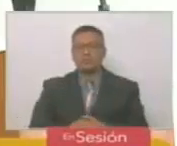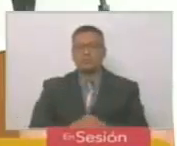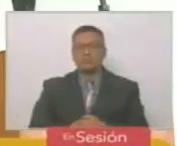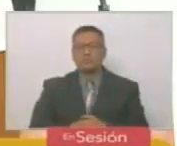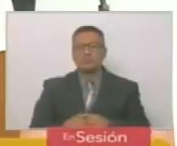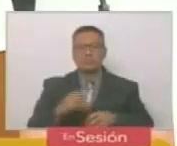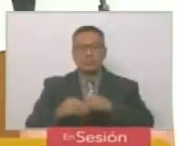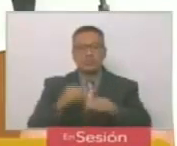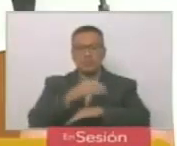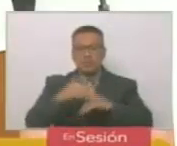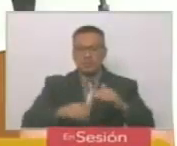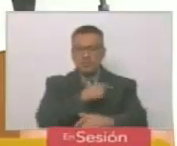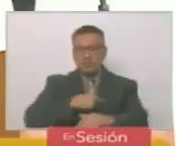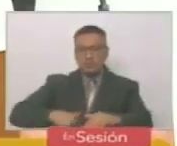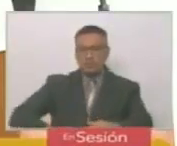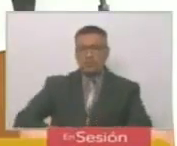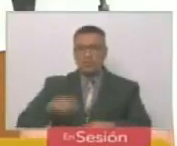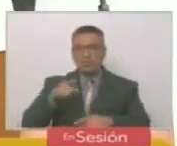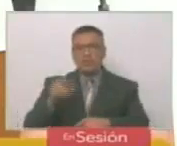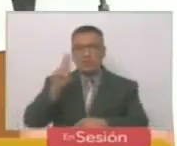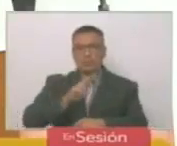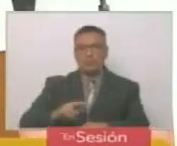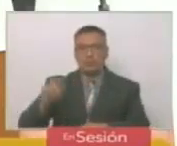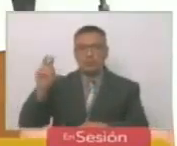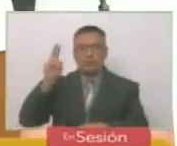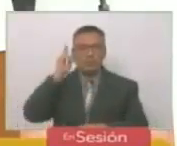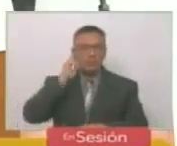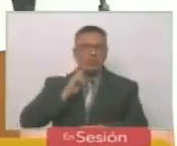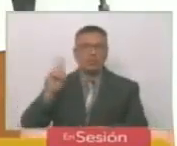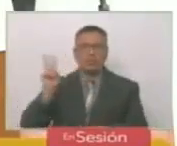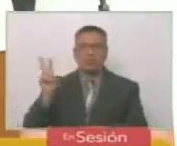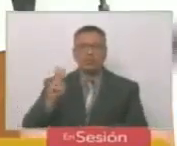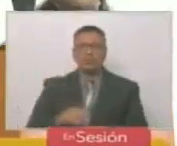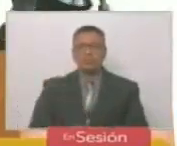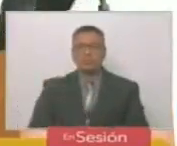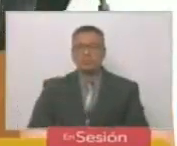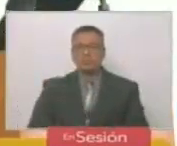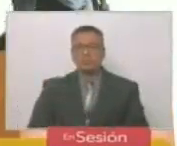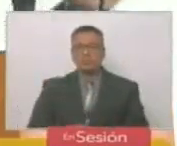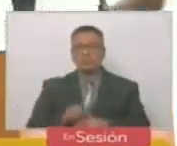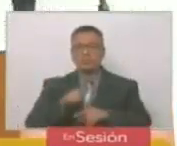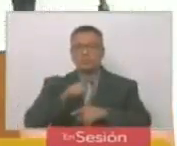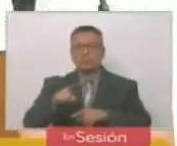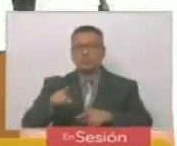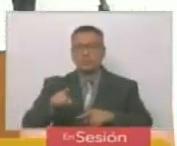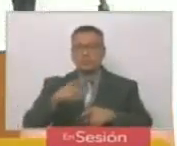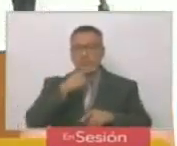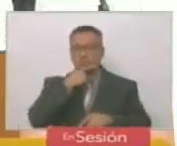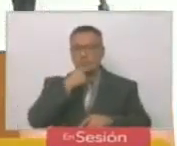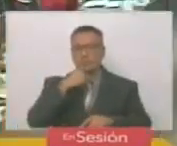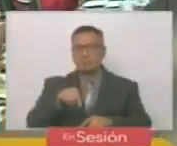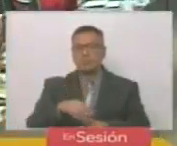para ser vicepresidente, era la República Bolivariana de Venezuela. Así de sencillo.